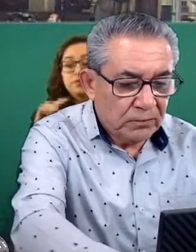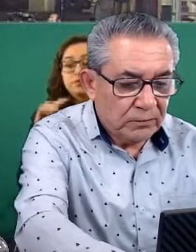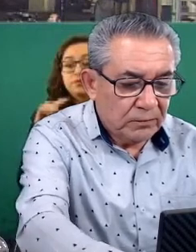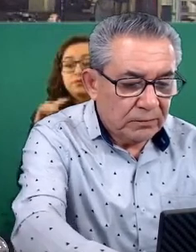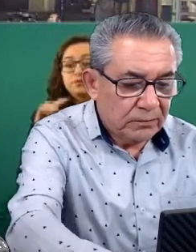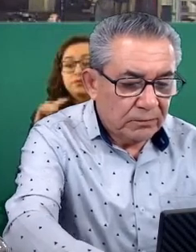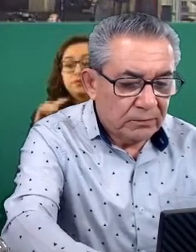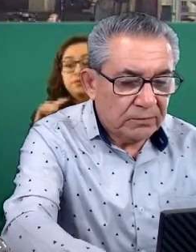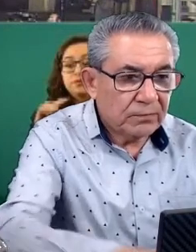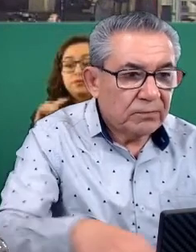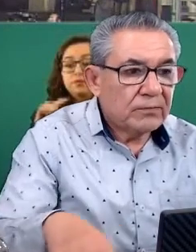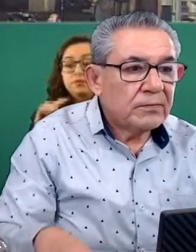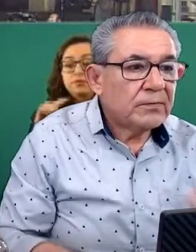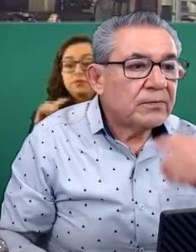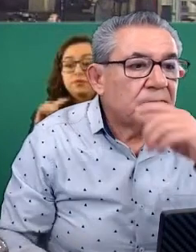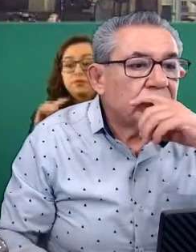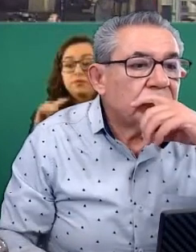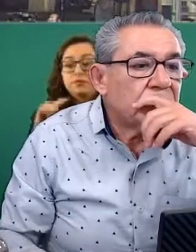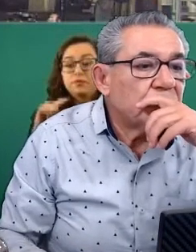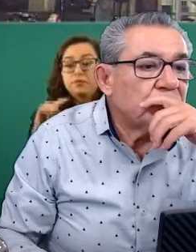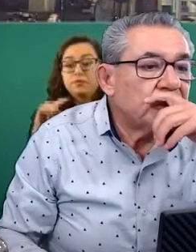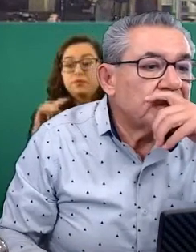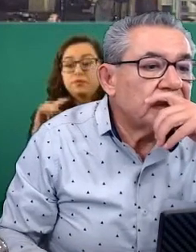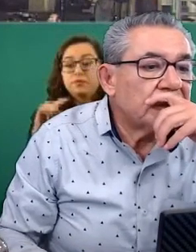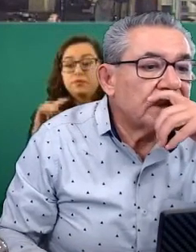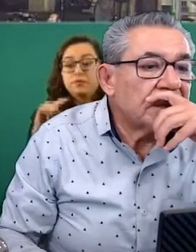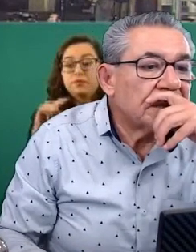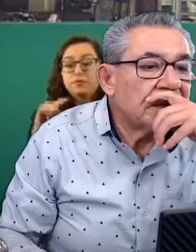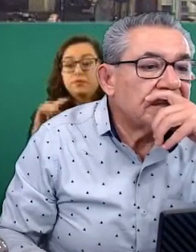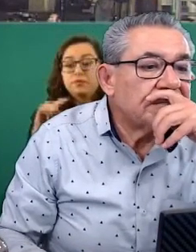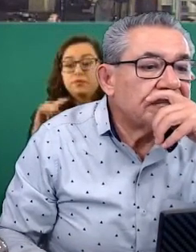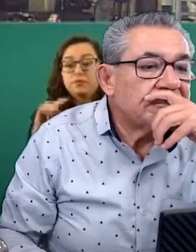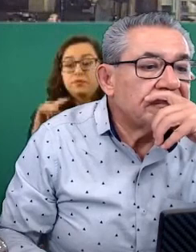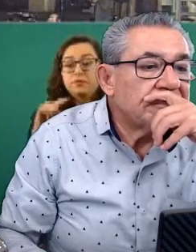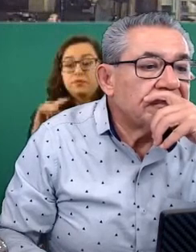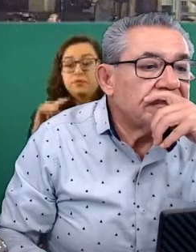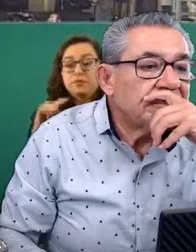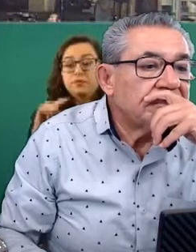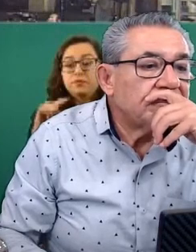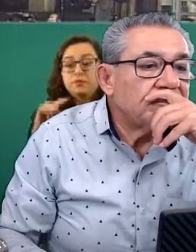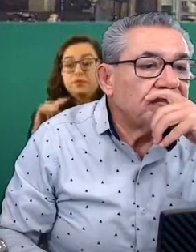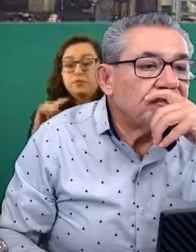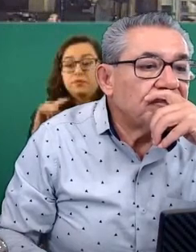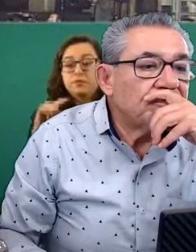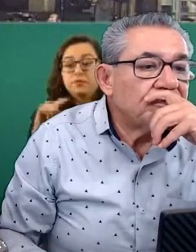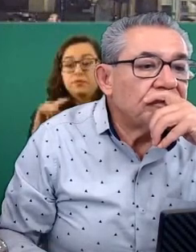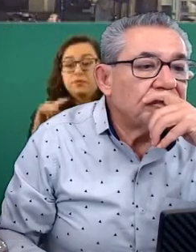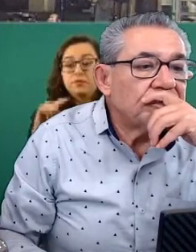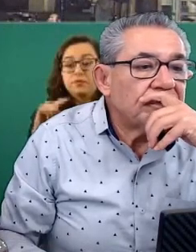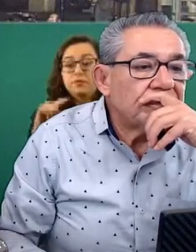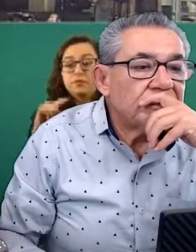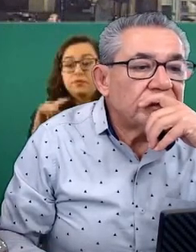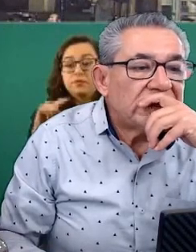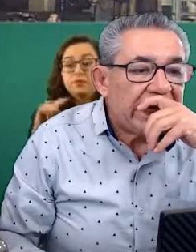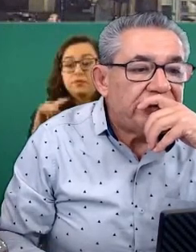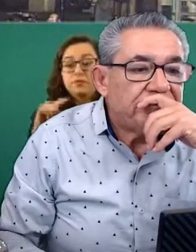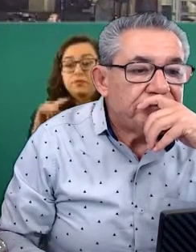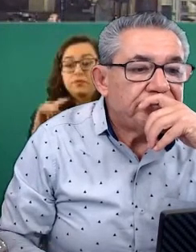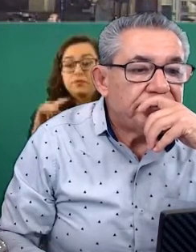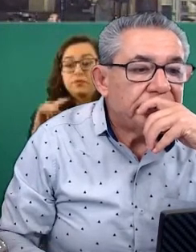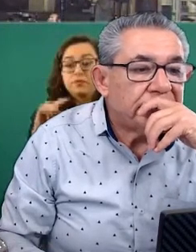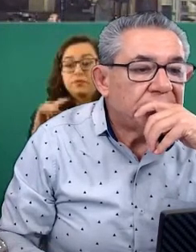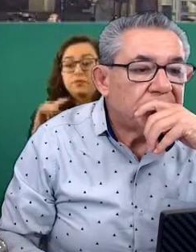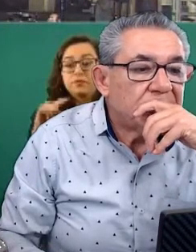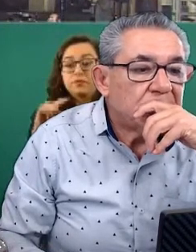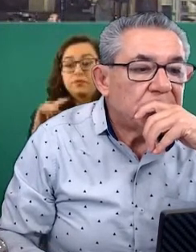raramente pudiéramos verlo en otro país. Son de las cosas extrañas que nosotros ya nos acostumbramos. Eso es diferente, Víctor. Sí.